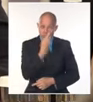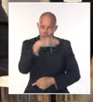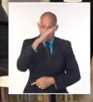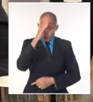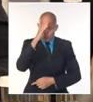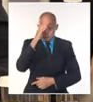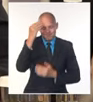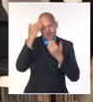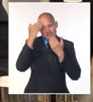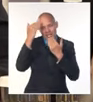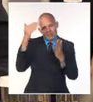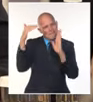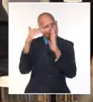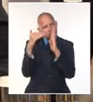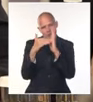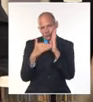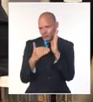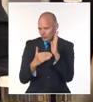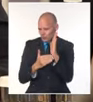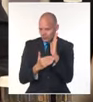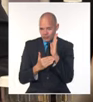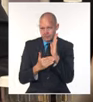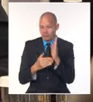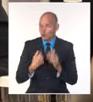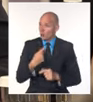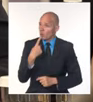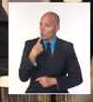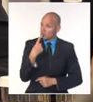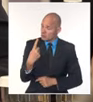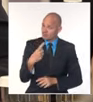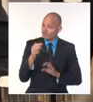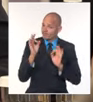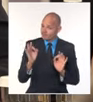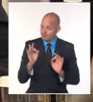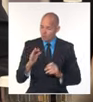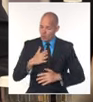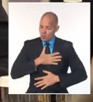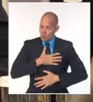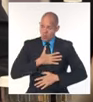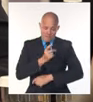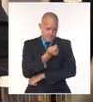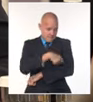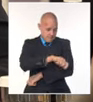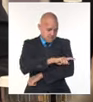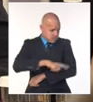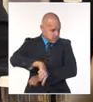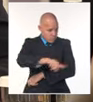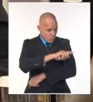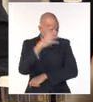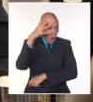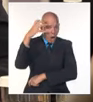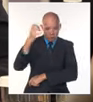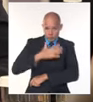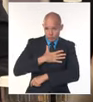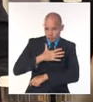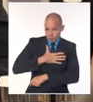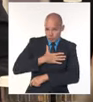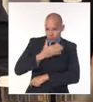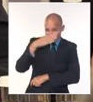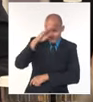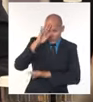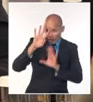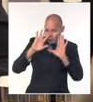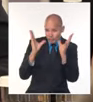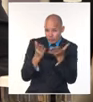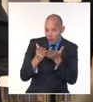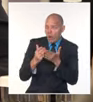profundamente. Hago llegar a todos el sentimiento de gratitud del pueblo y gobierno cubanos por el voto a favor de la resolución